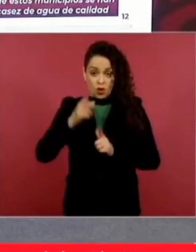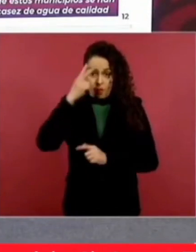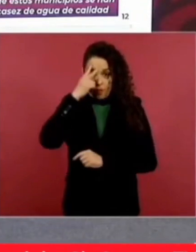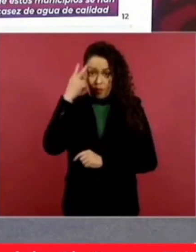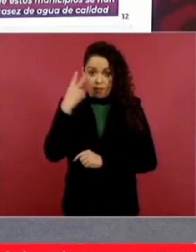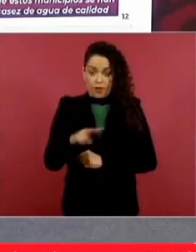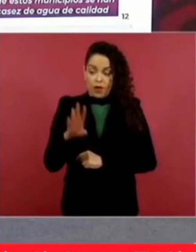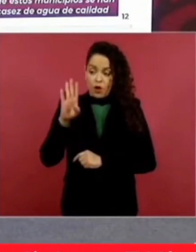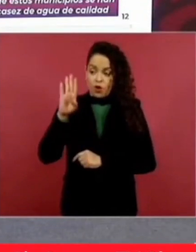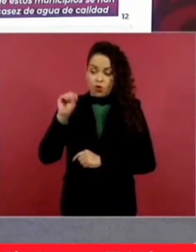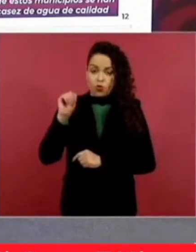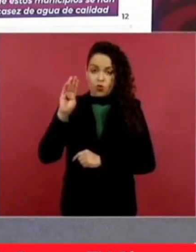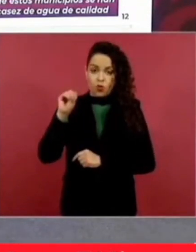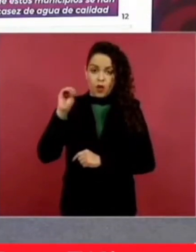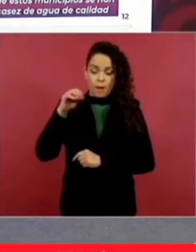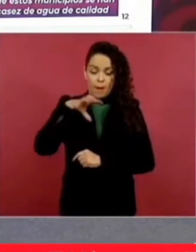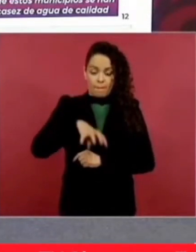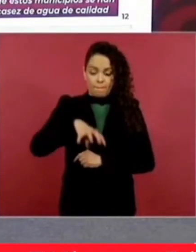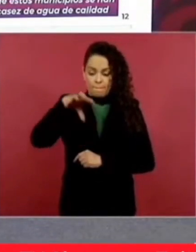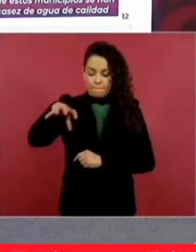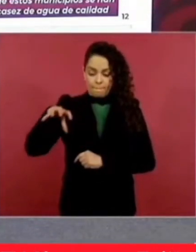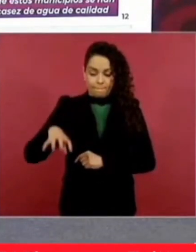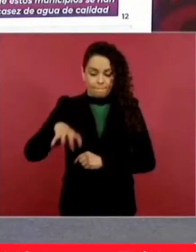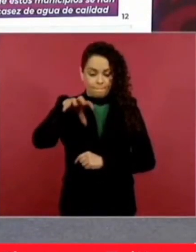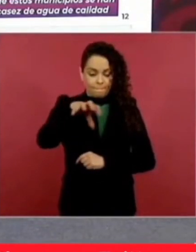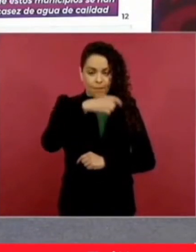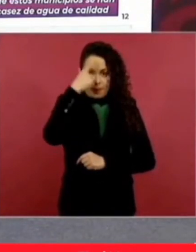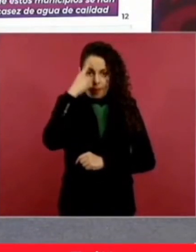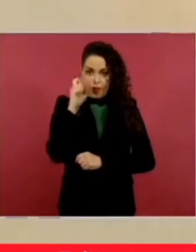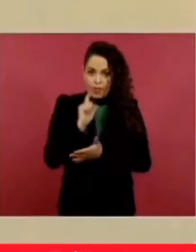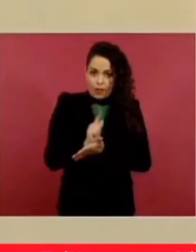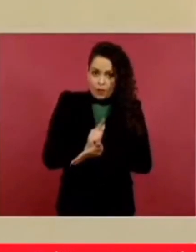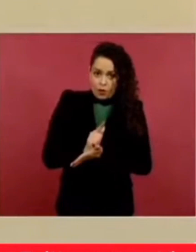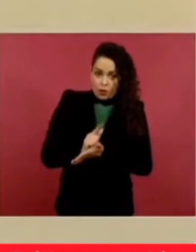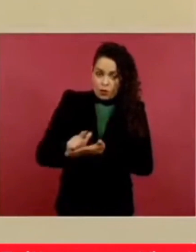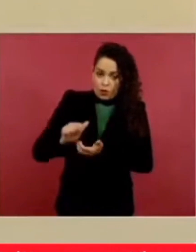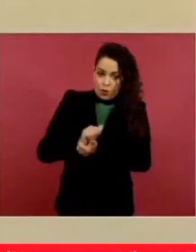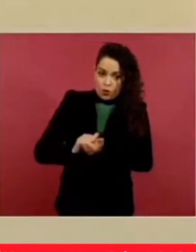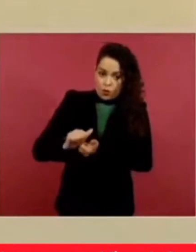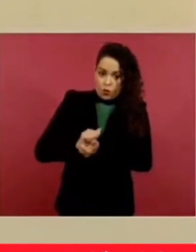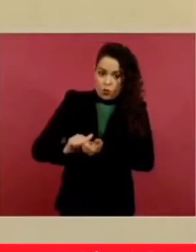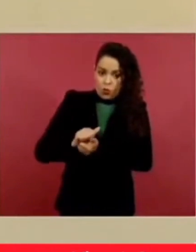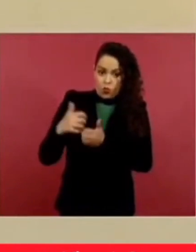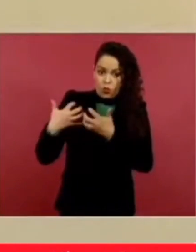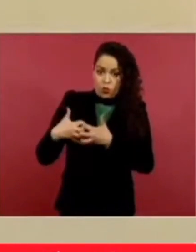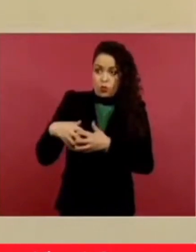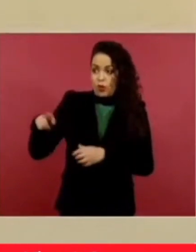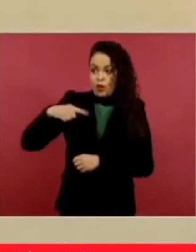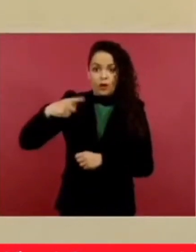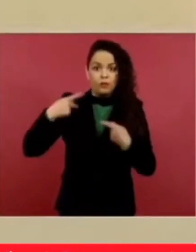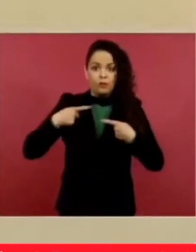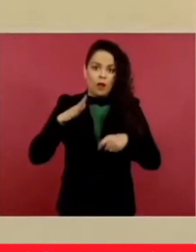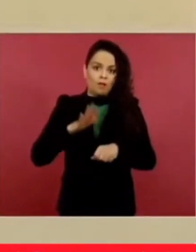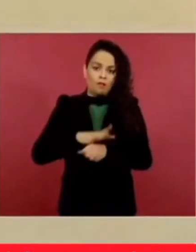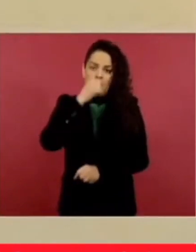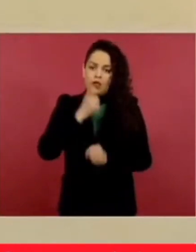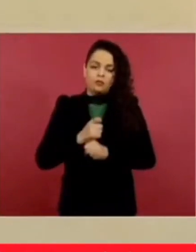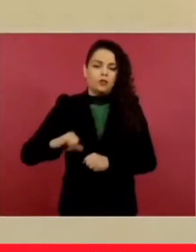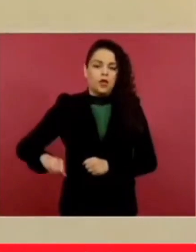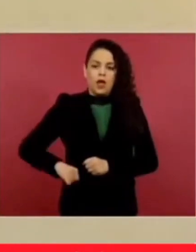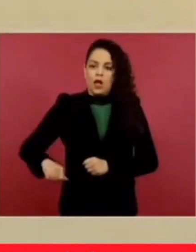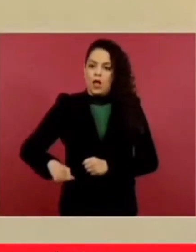plantas potabilizadoras, pues es lo que más urgía e importaba a la gente el tema del agua. 5 plantas